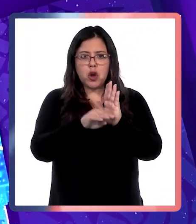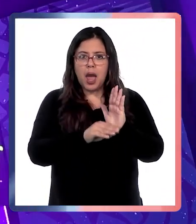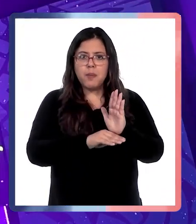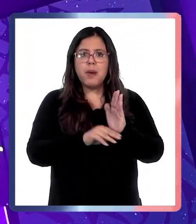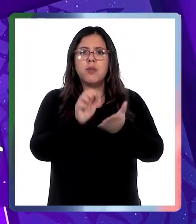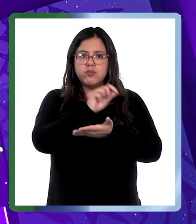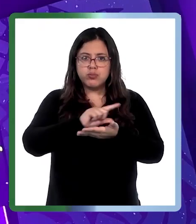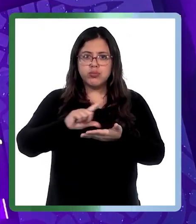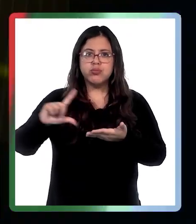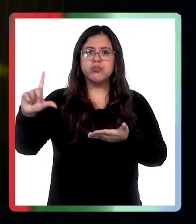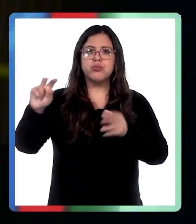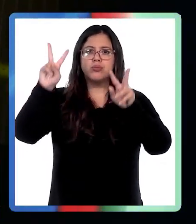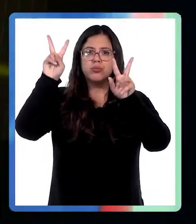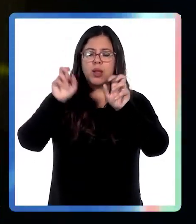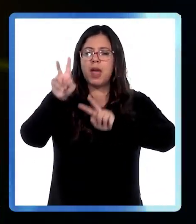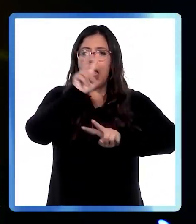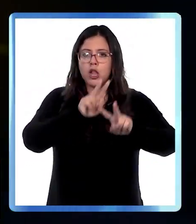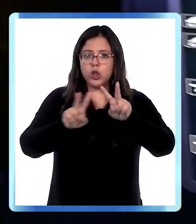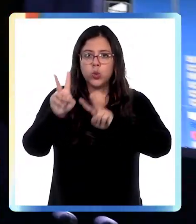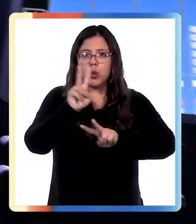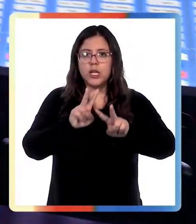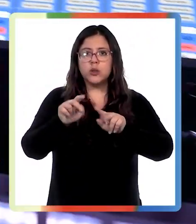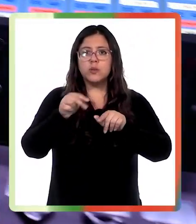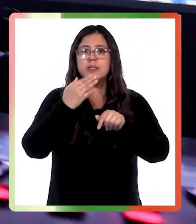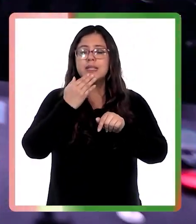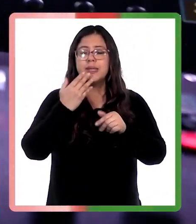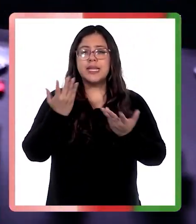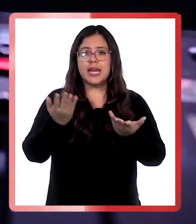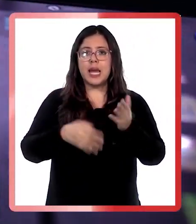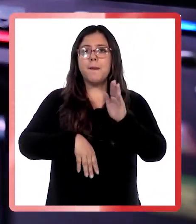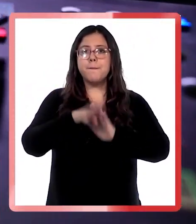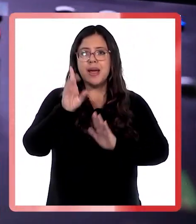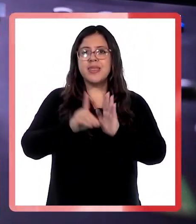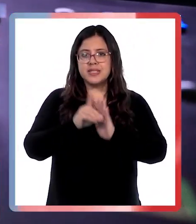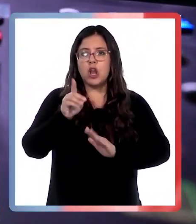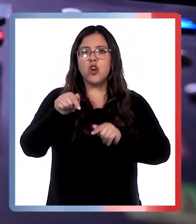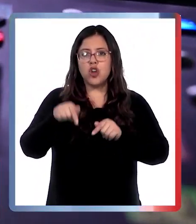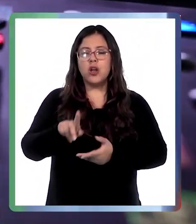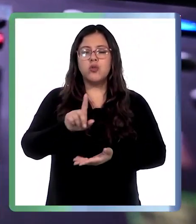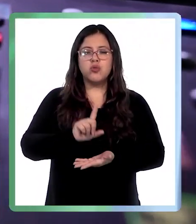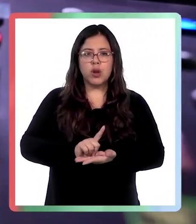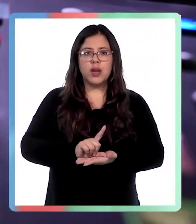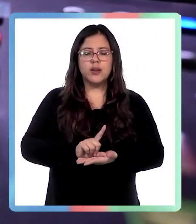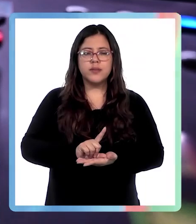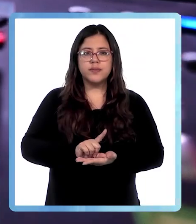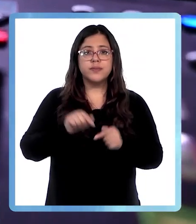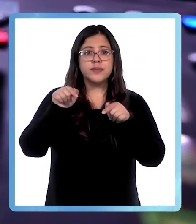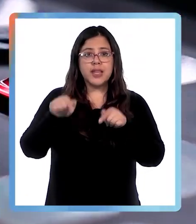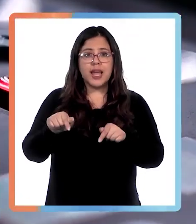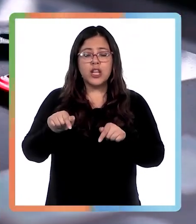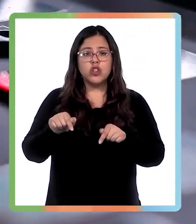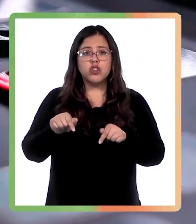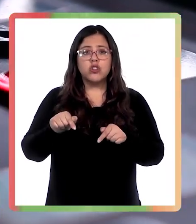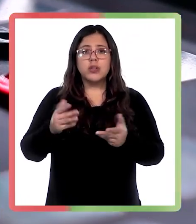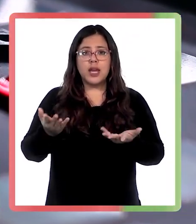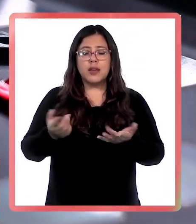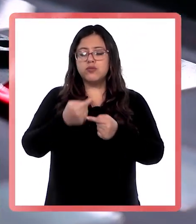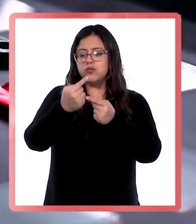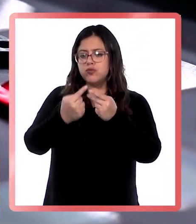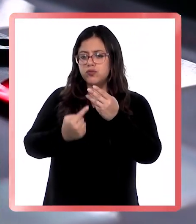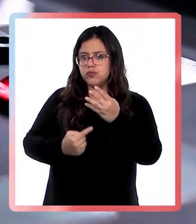programática para aumentar los atractivos turísticos y con esto generar más desarrollo en la zona esta actividad